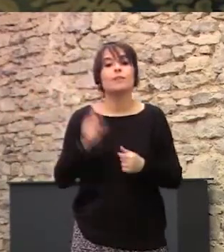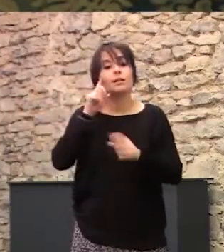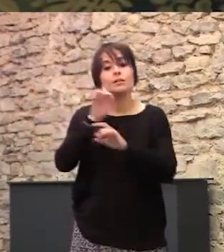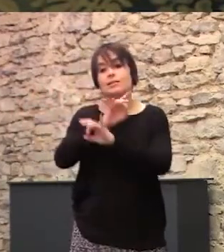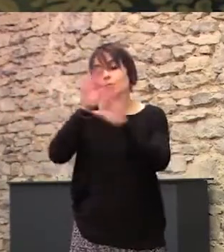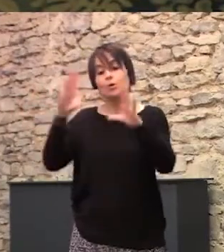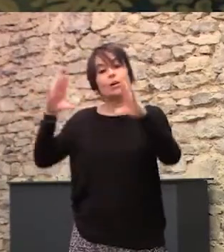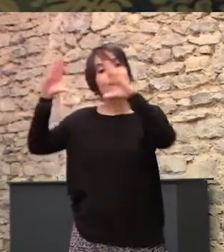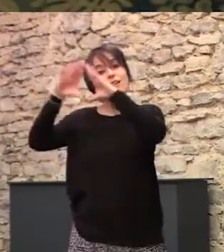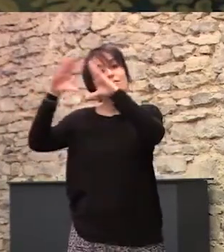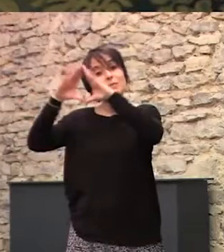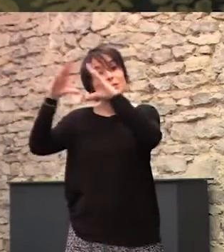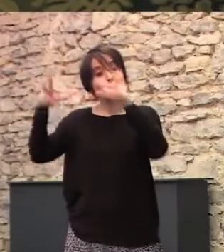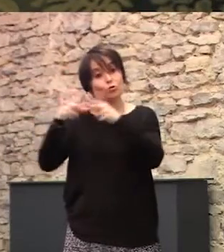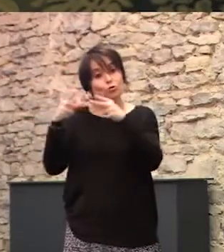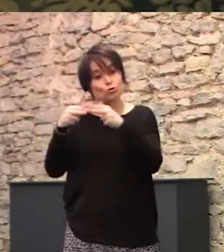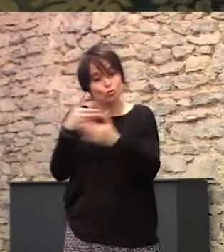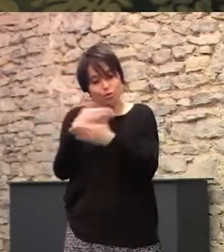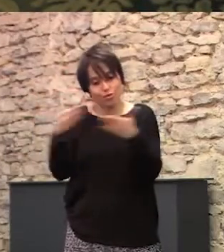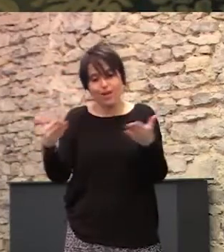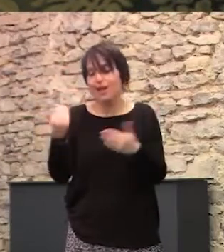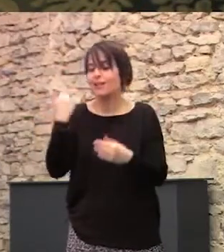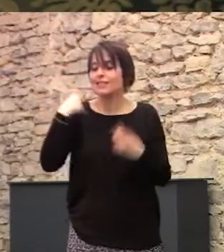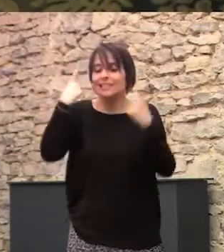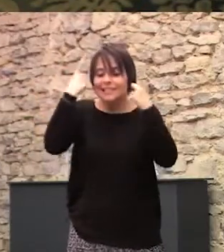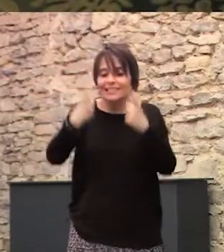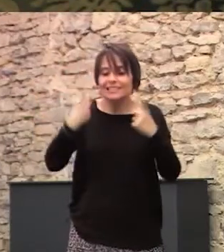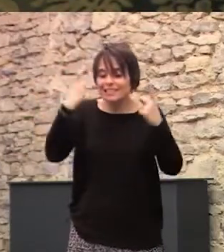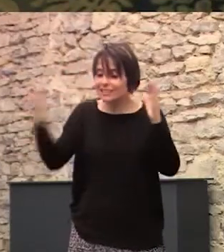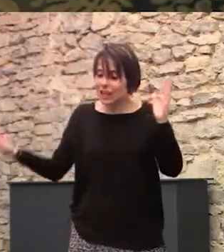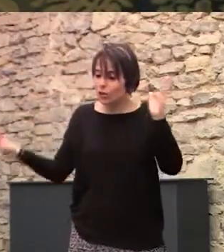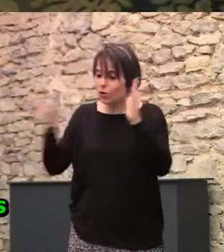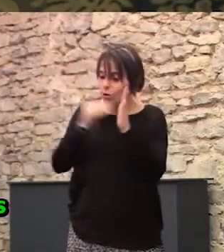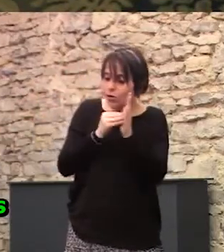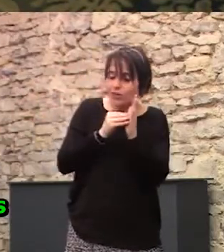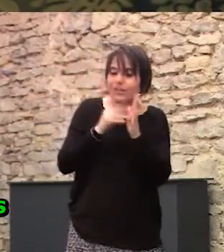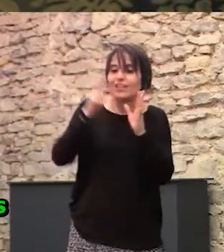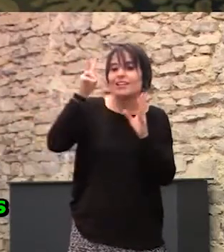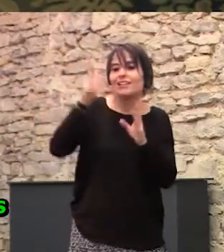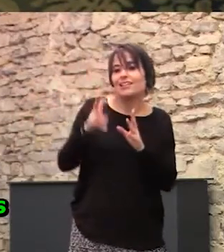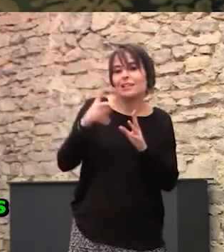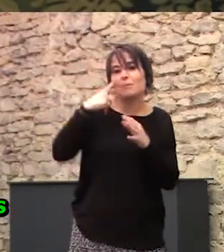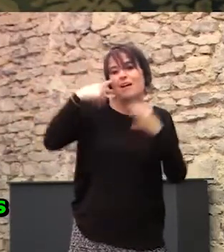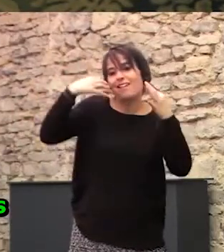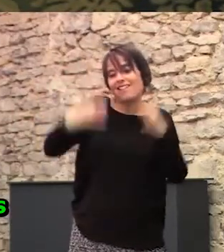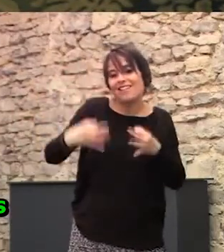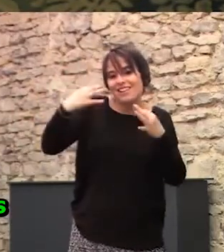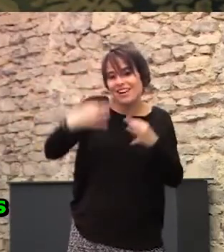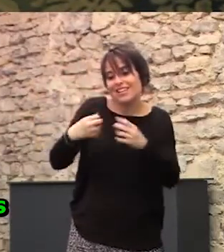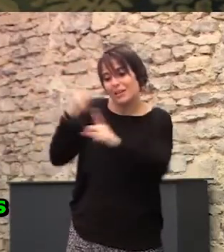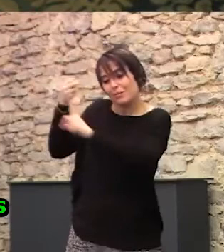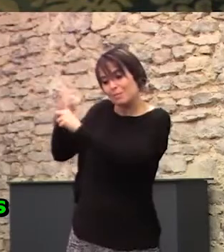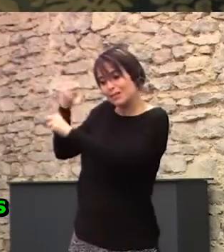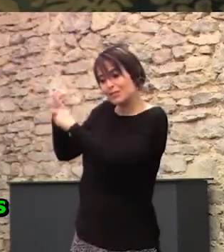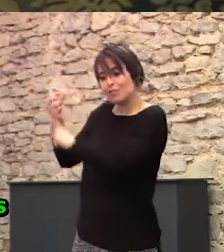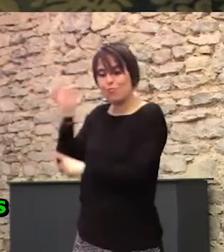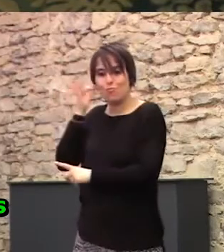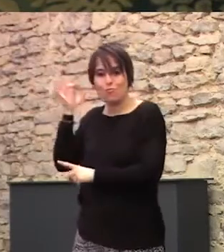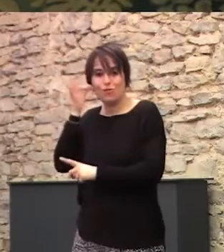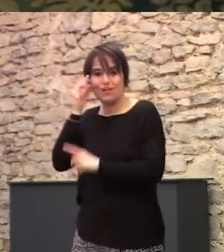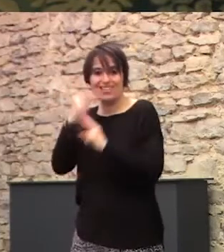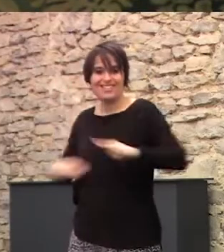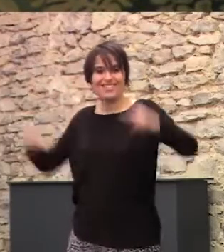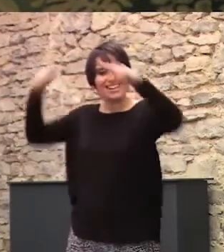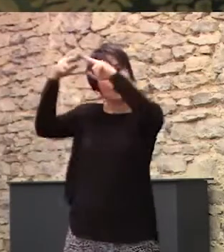feminismo socialista ya había intentado incorporar la clase a la realidad, a la opresión de las mujeres, ¿no?, en su